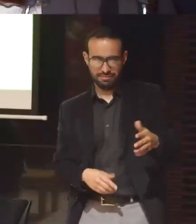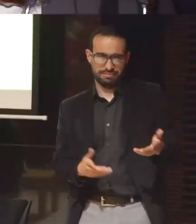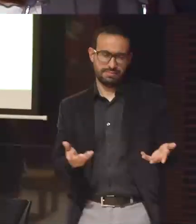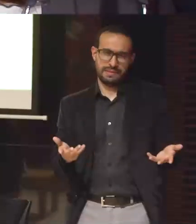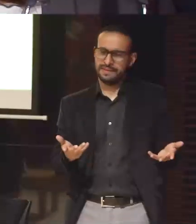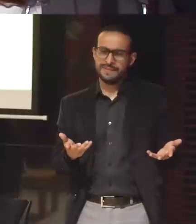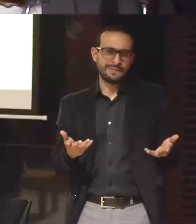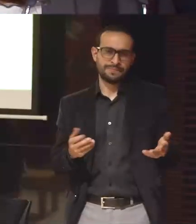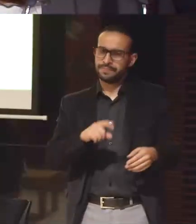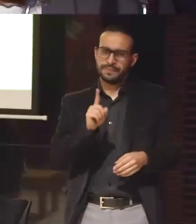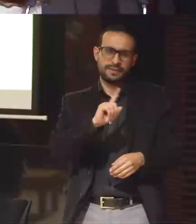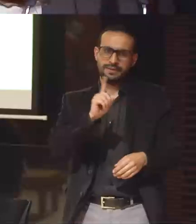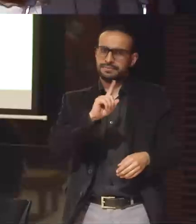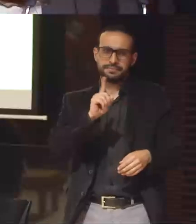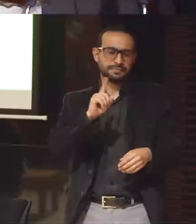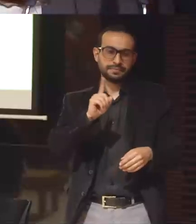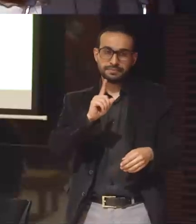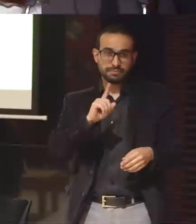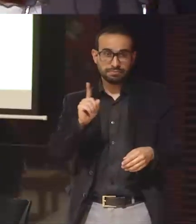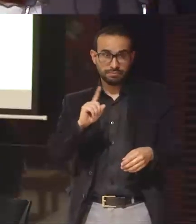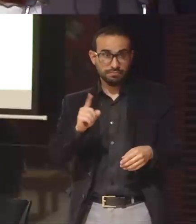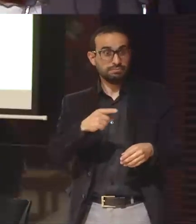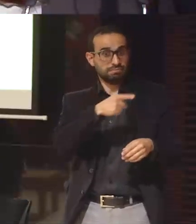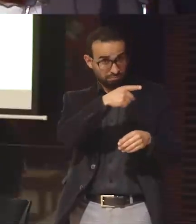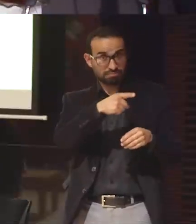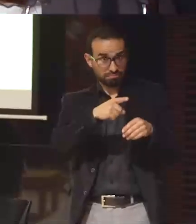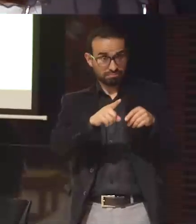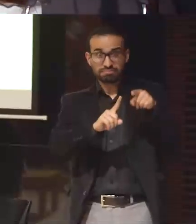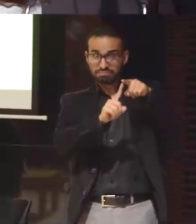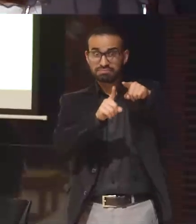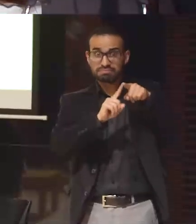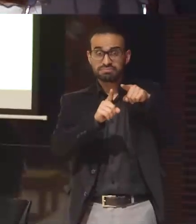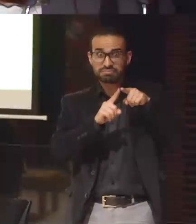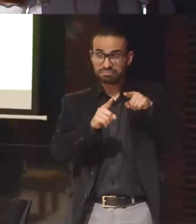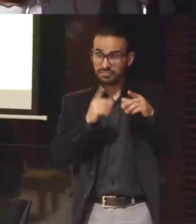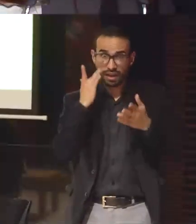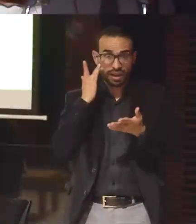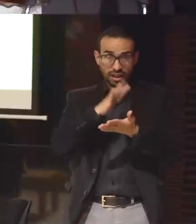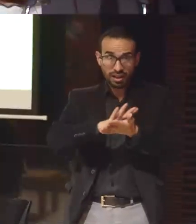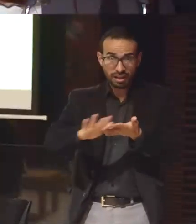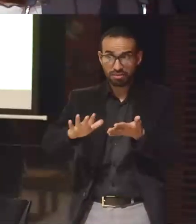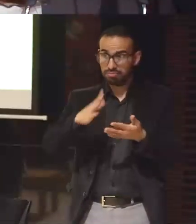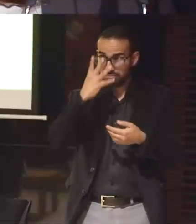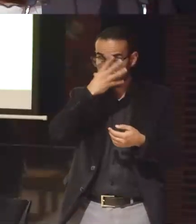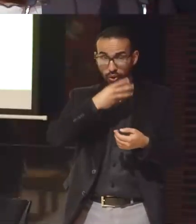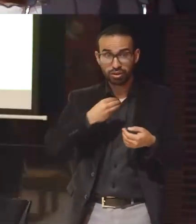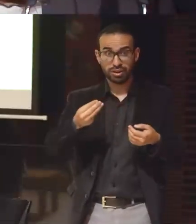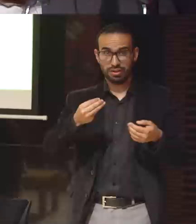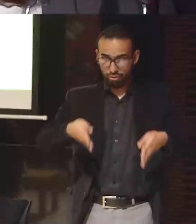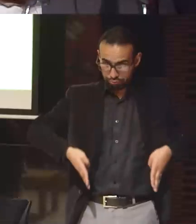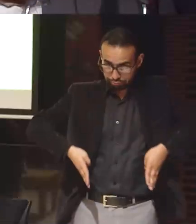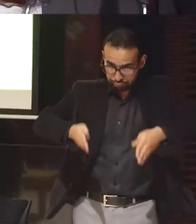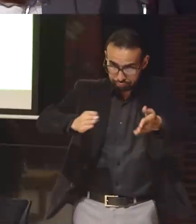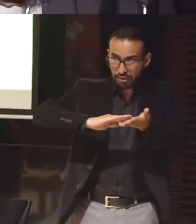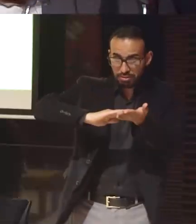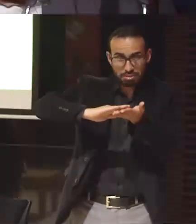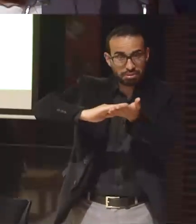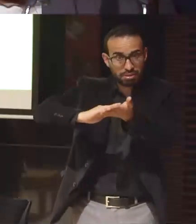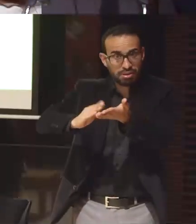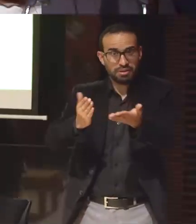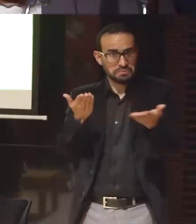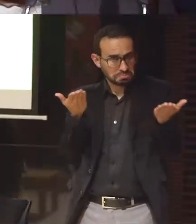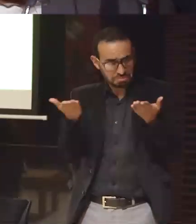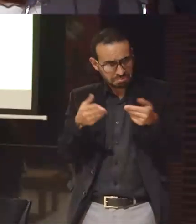Aquí no se ha dejado de tener los buses limpios, impecables, ni la manera de que está perfecta. Esas narrativas,